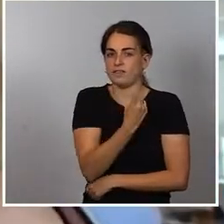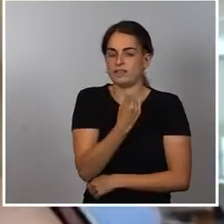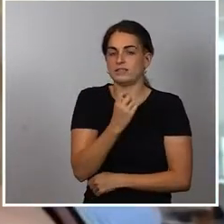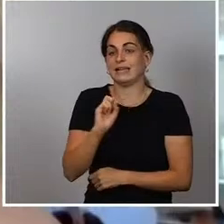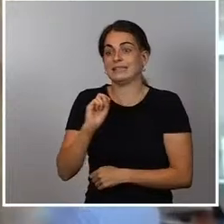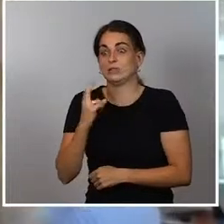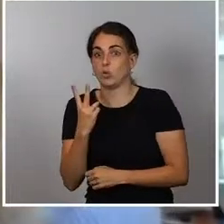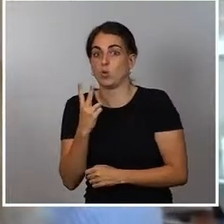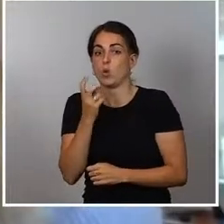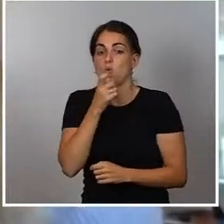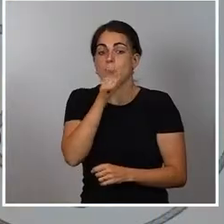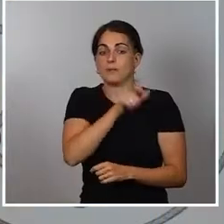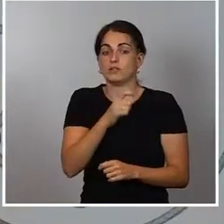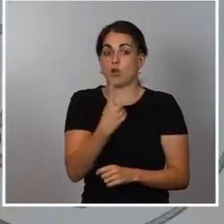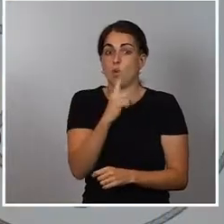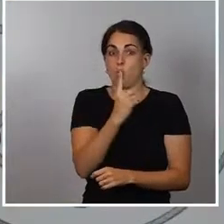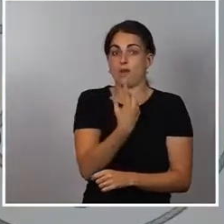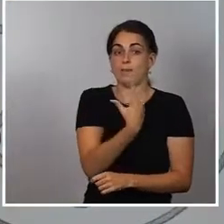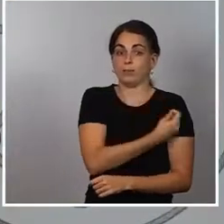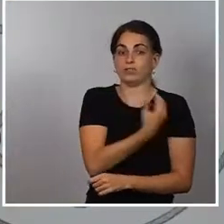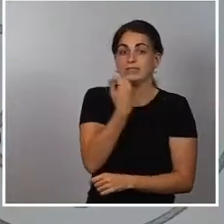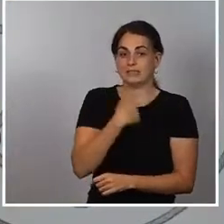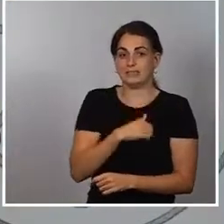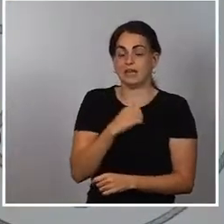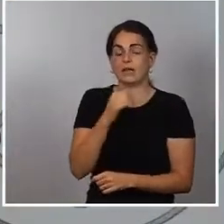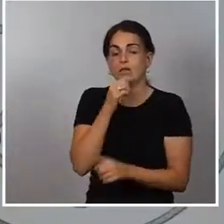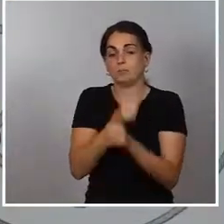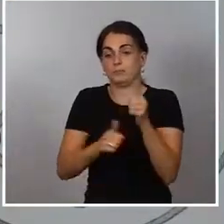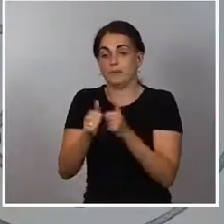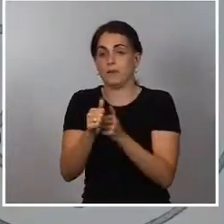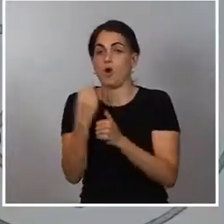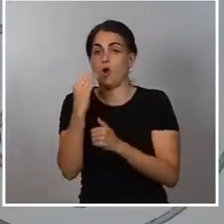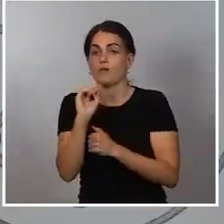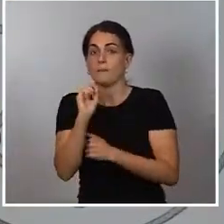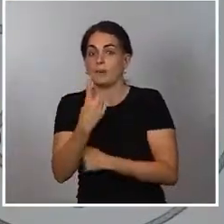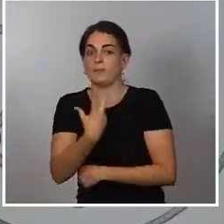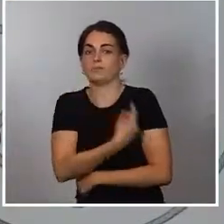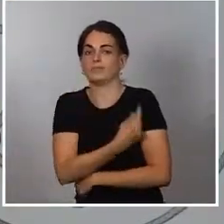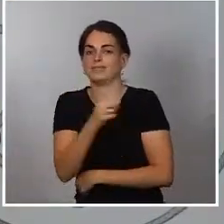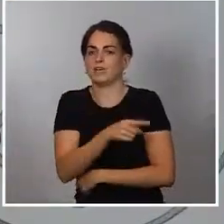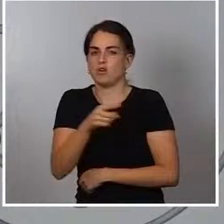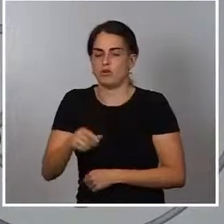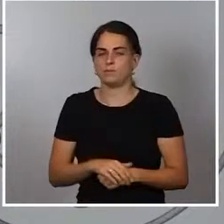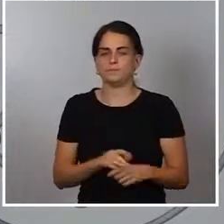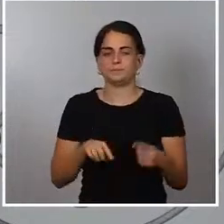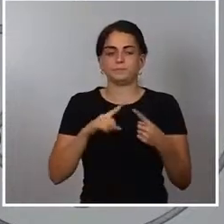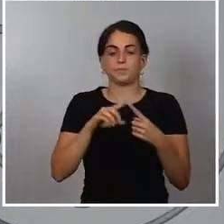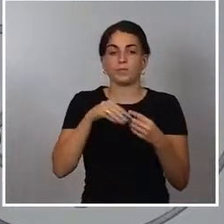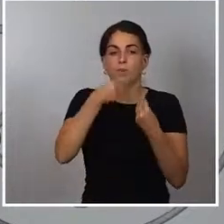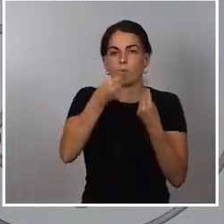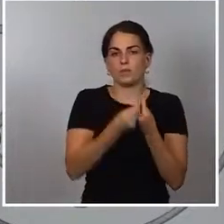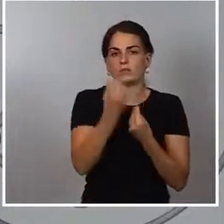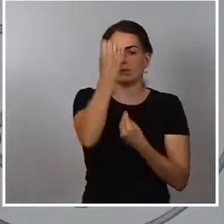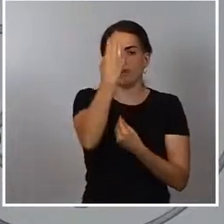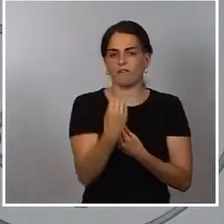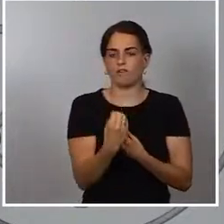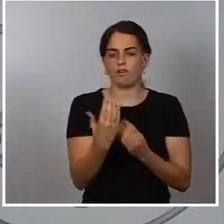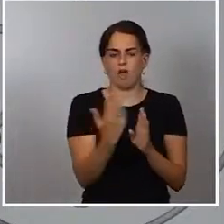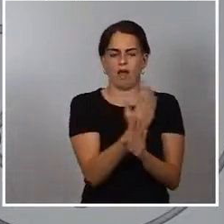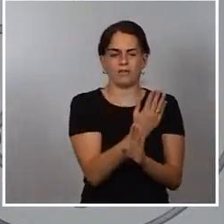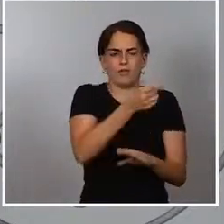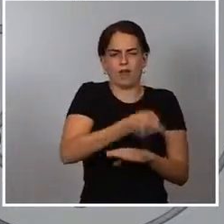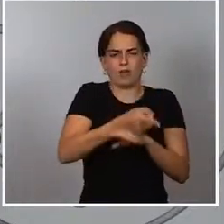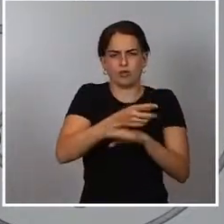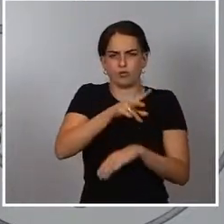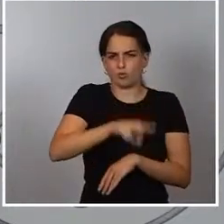pauta y ha puesto muchas gracias muchas gracias el documento del semáforo nunca ha sido obligatorio si se refería imagino a ladakh